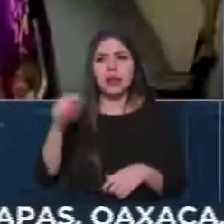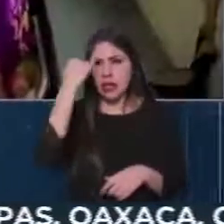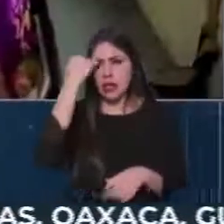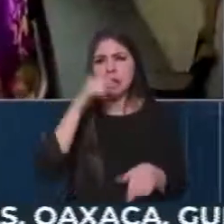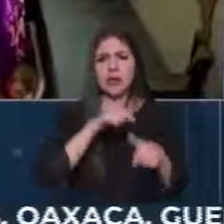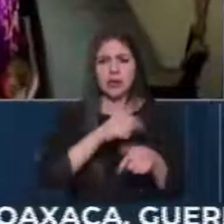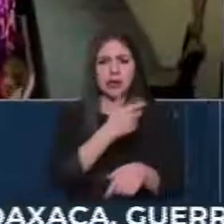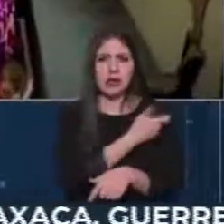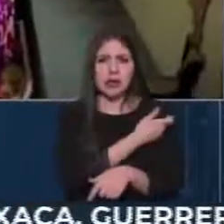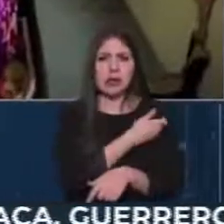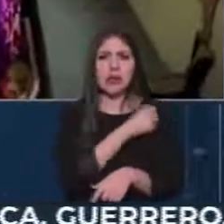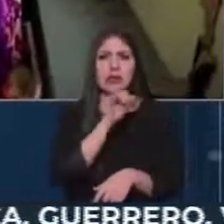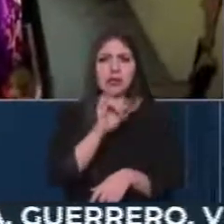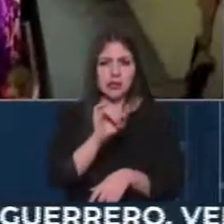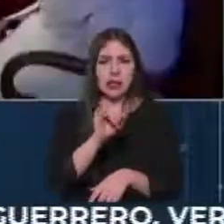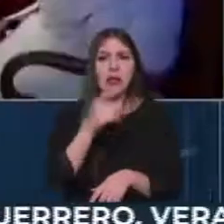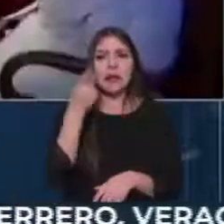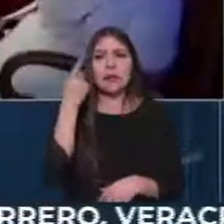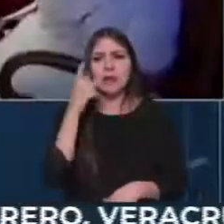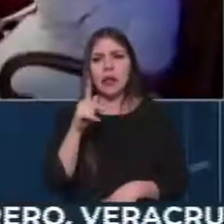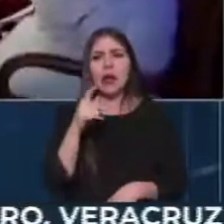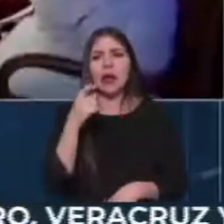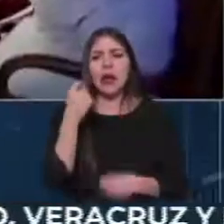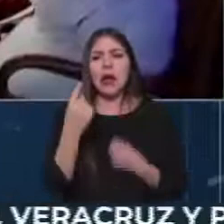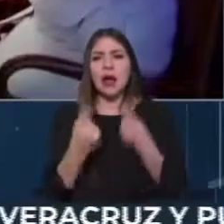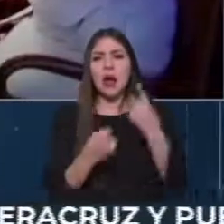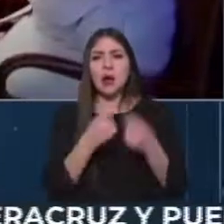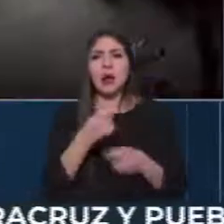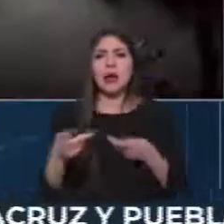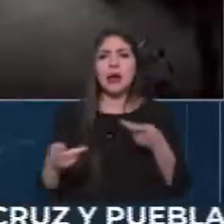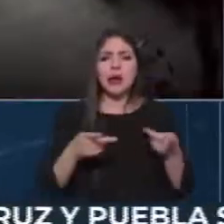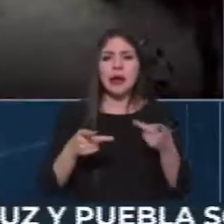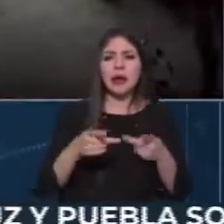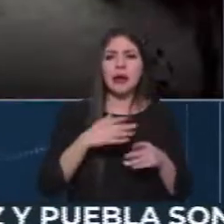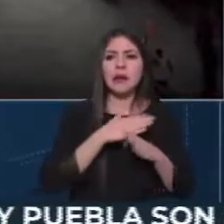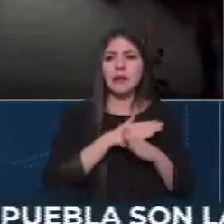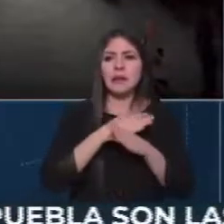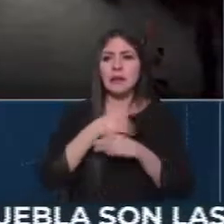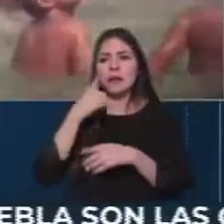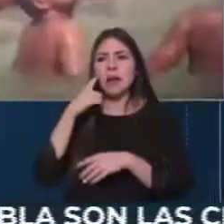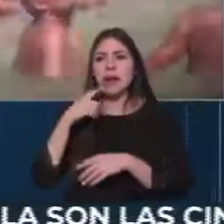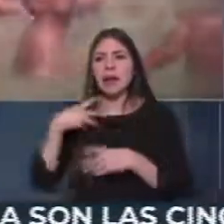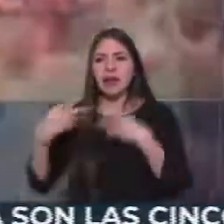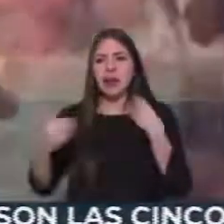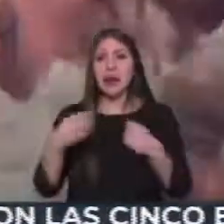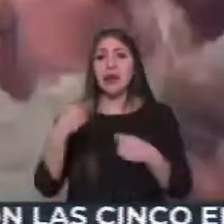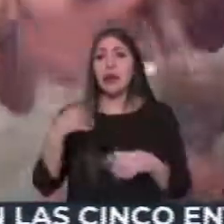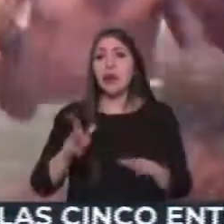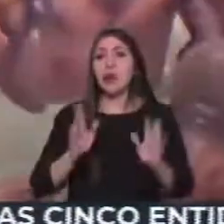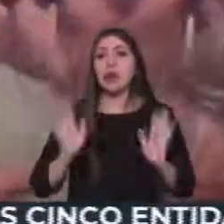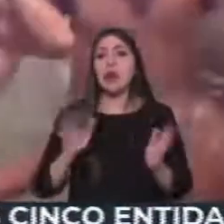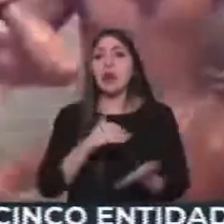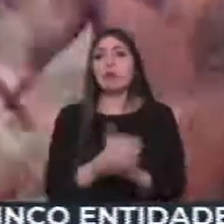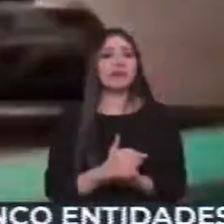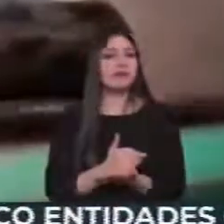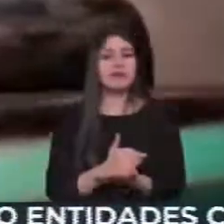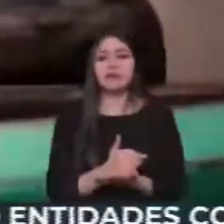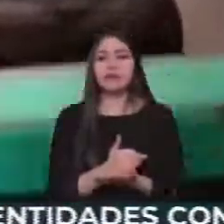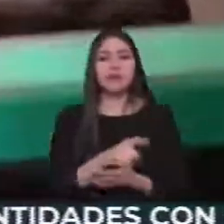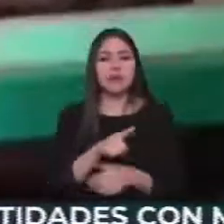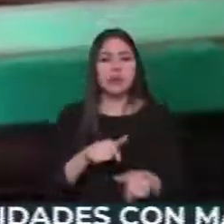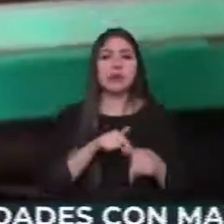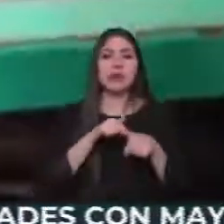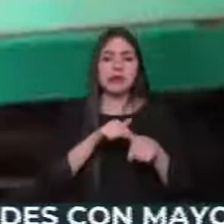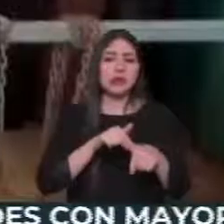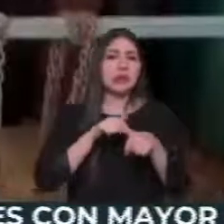un momento pues acciones buenas para mitigar los contagios, pues eso no basta, ¿no? Hay que mantener la guardia en alto y,